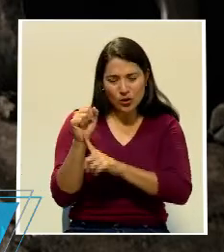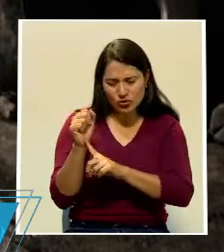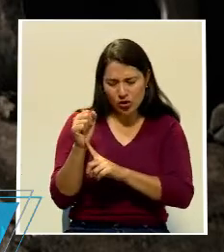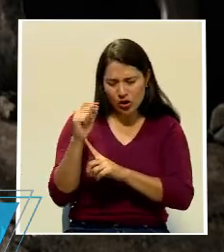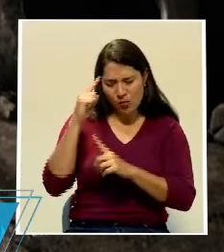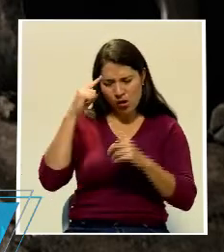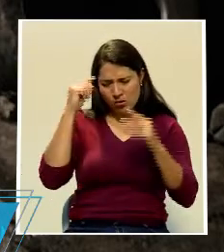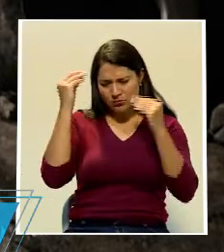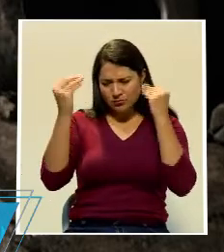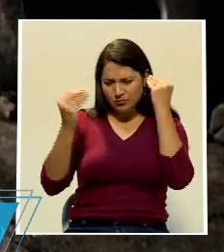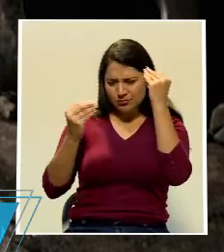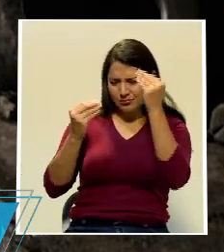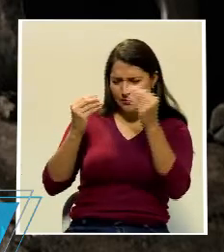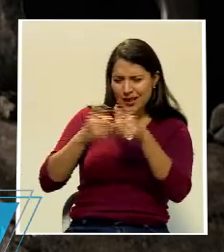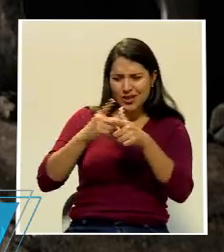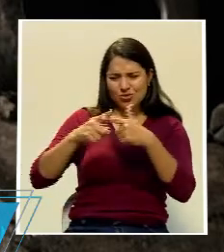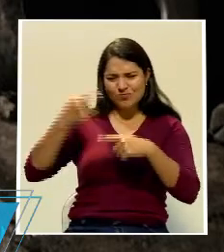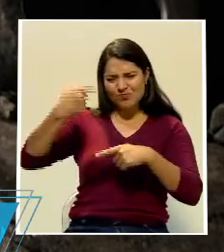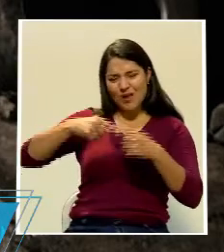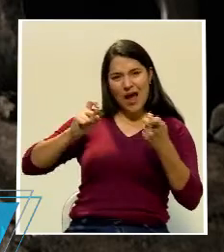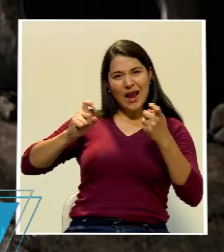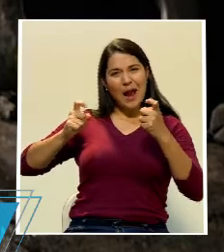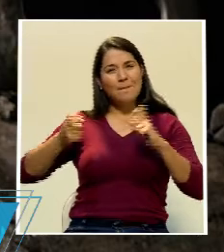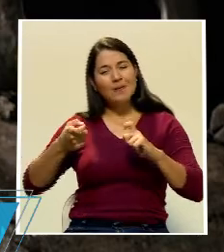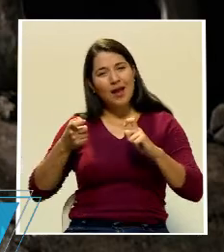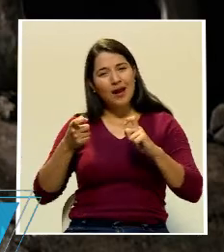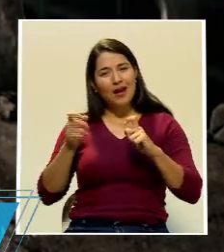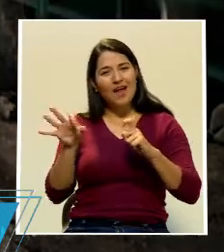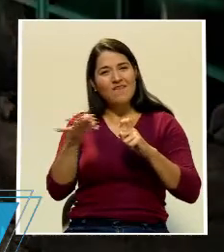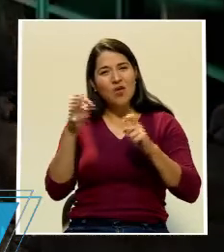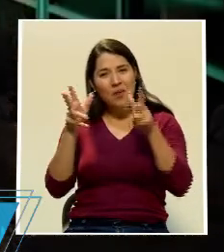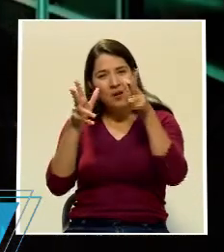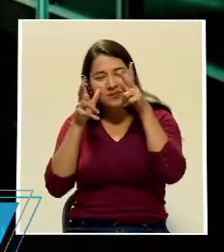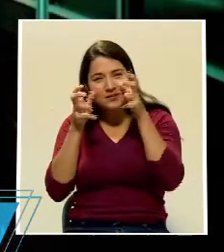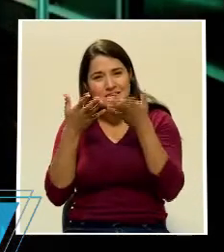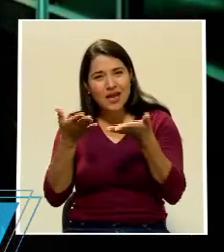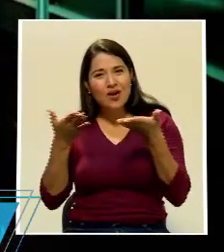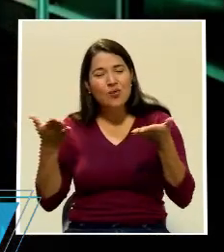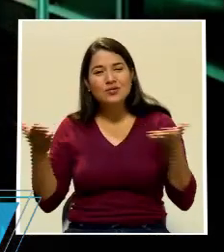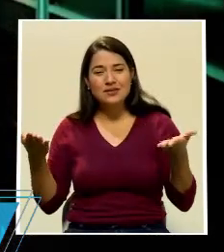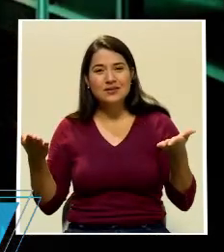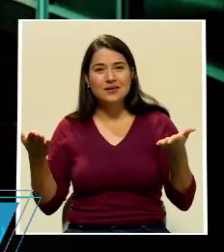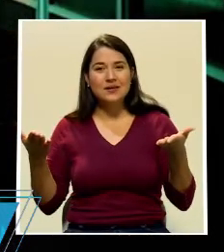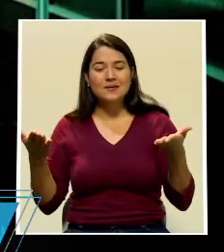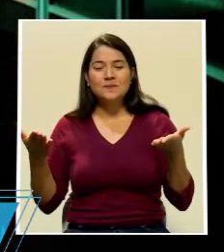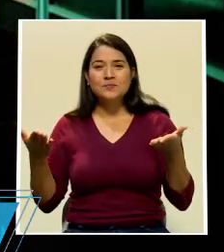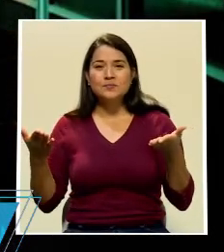como su enfoque, no salir con una hipótesis y tener como que